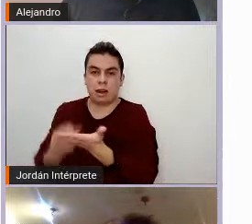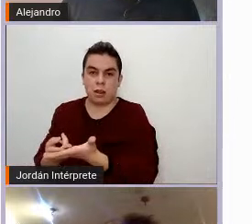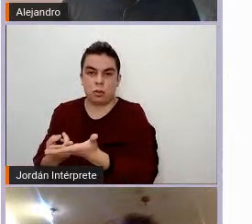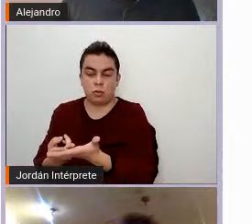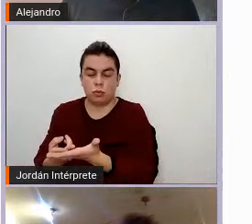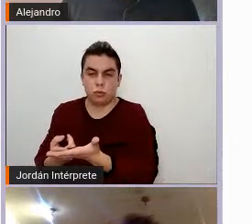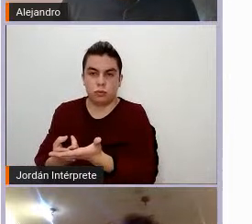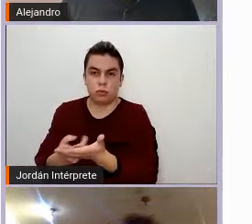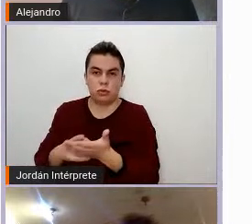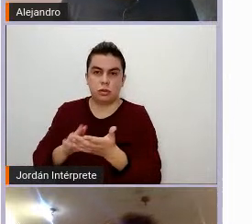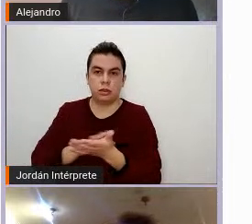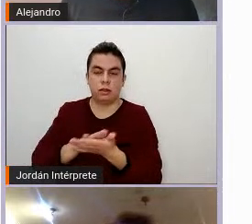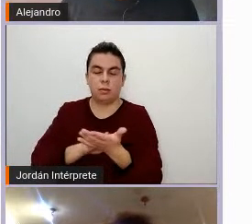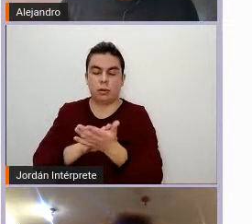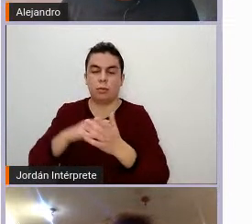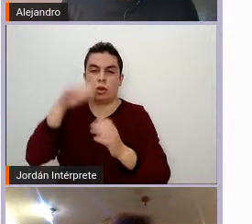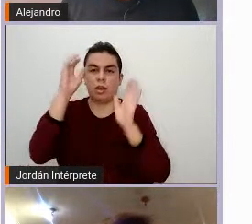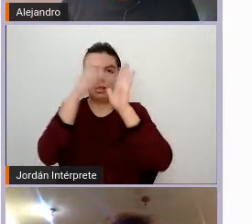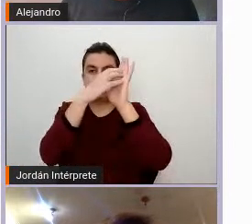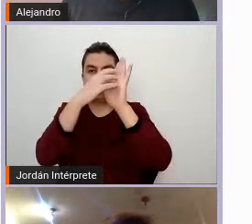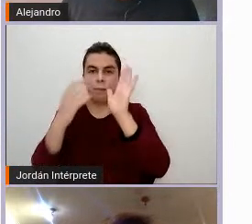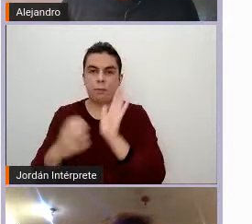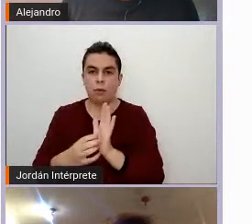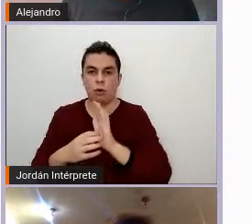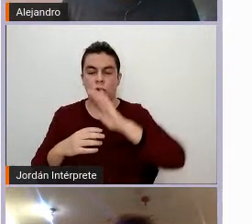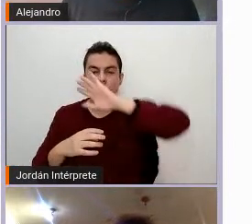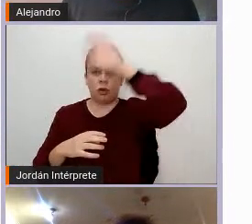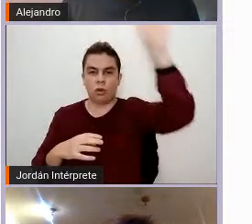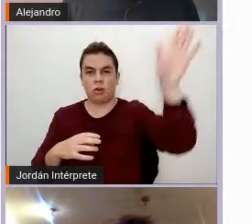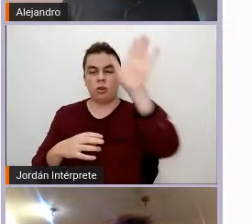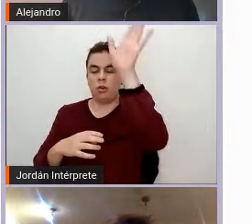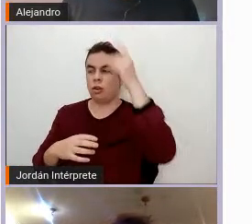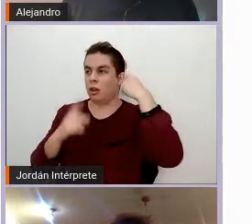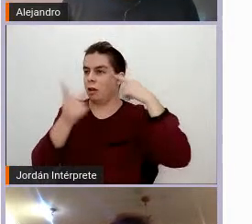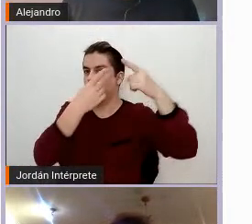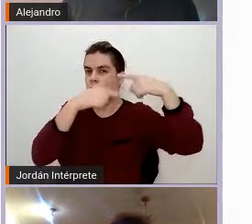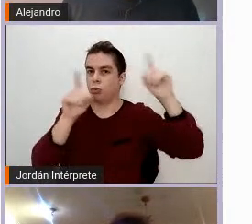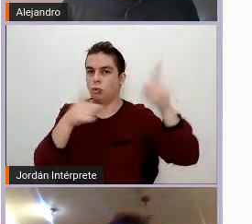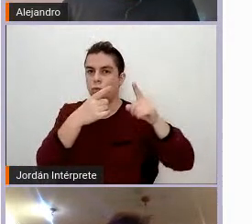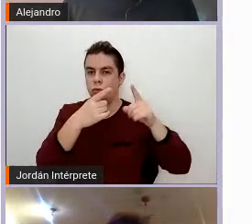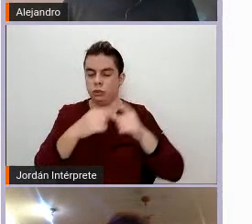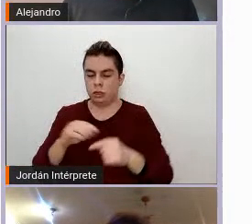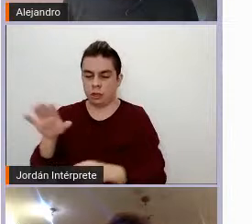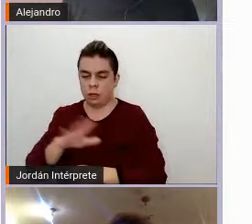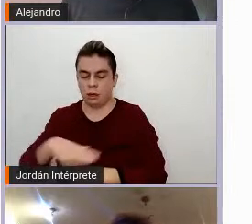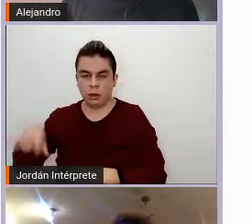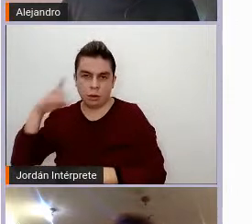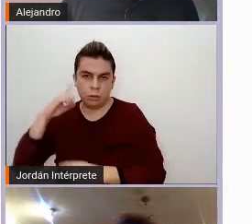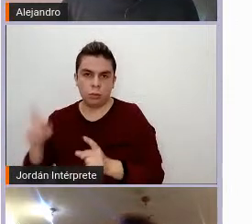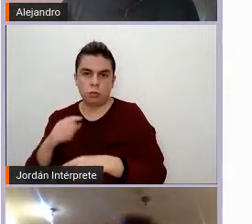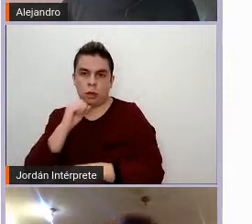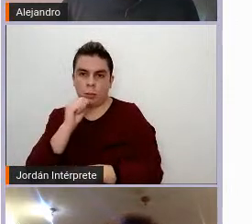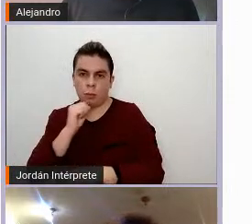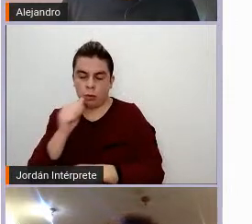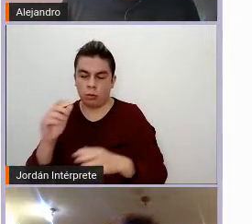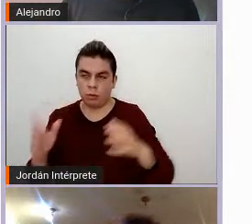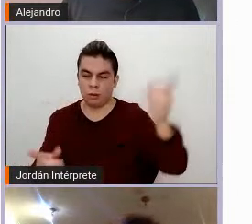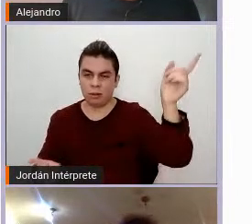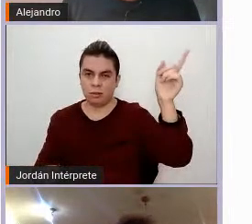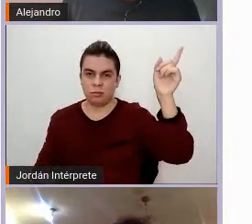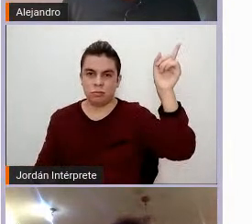las distinciones tradicionales simbólicas entre una música de la alta cultura y una de la baja cultura. Esta